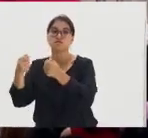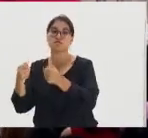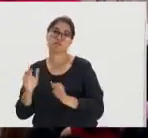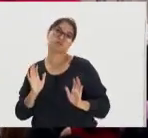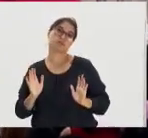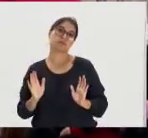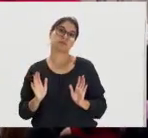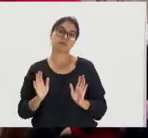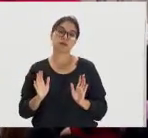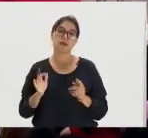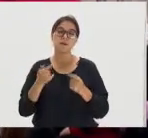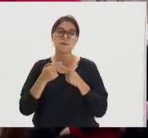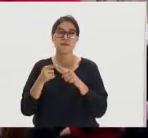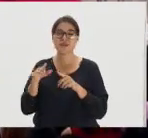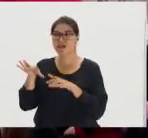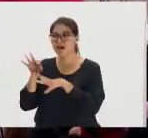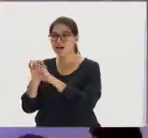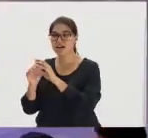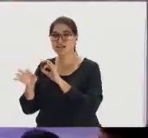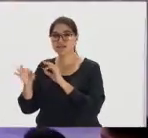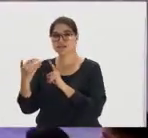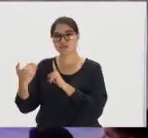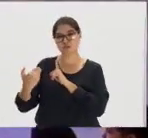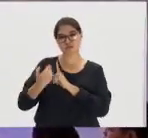Pero esa gente que llega y te quiere escupir la cara.